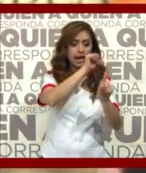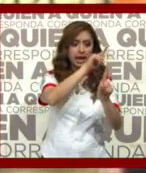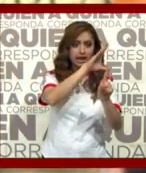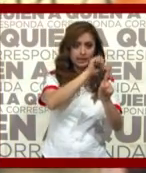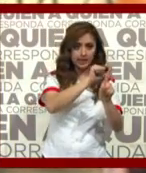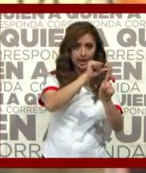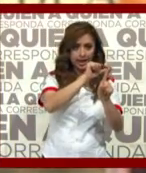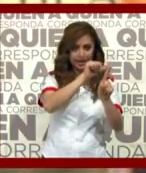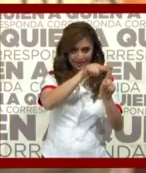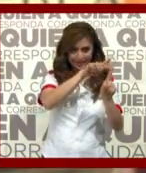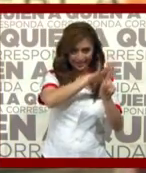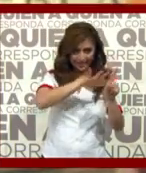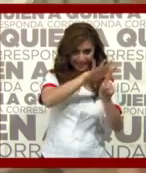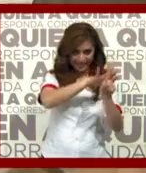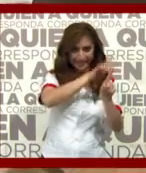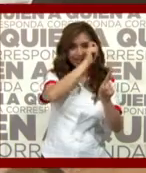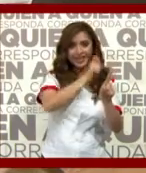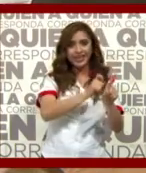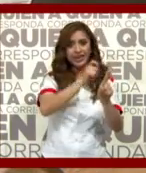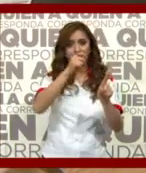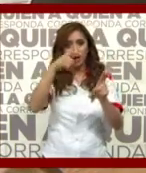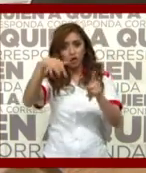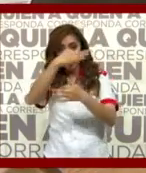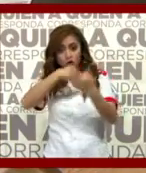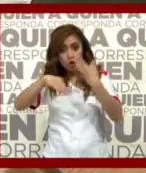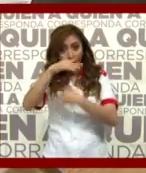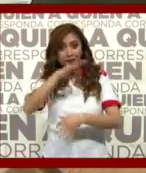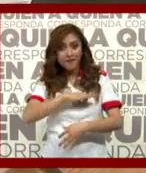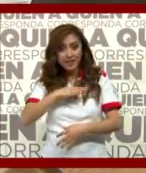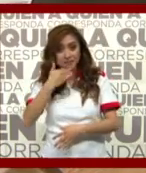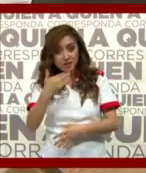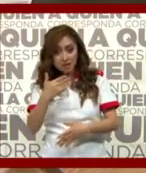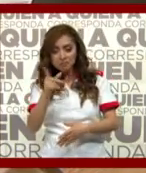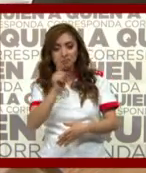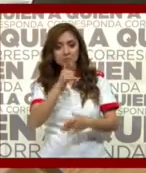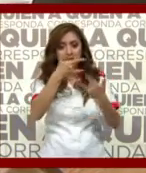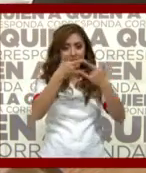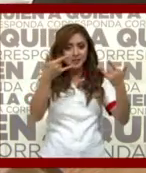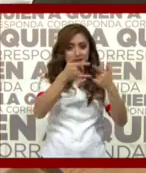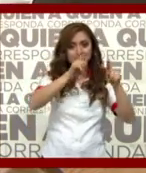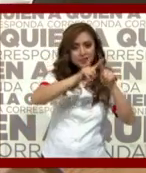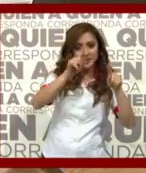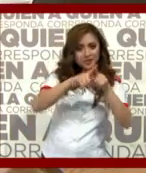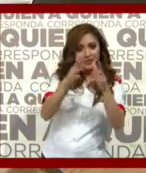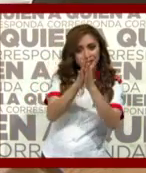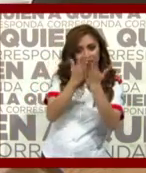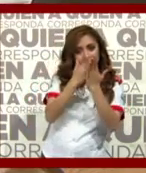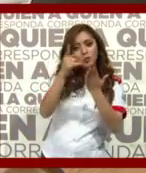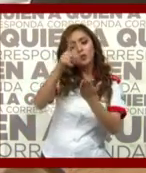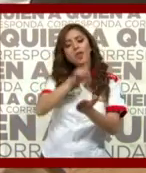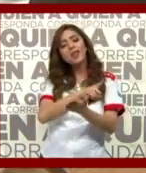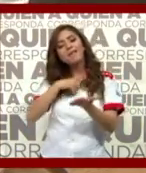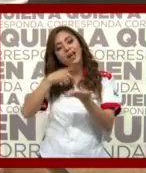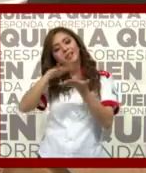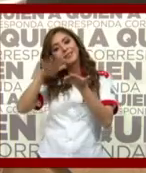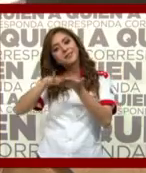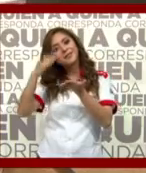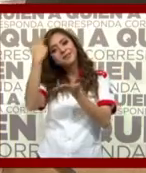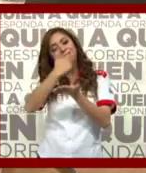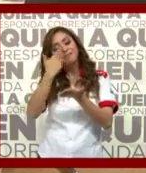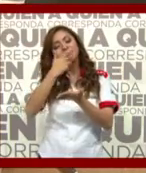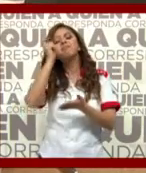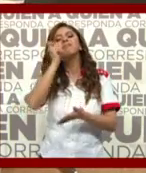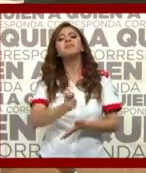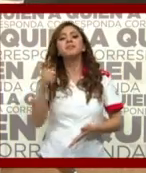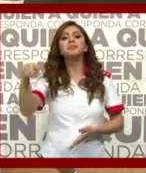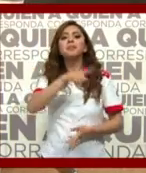maravillas' todos los cuentos de hans christian andersen no todos acaban muy felices pero es un libro que hay que leer que hay que revisar y que de seguro